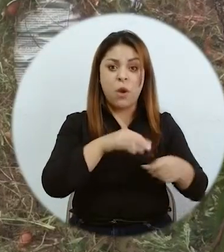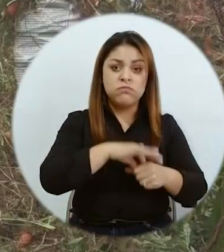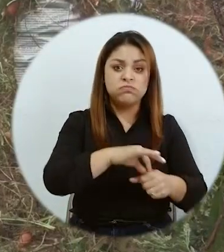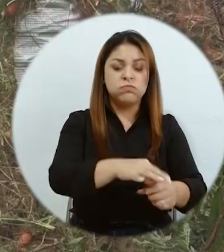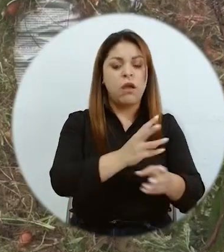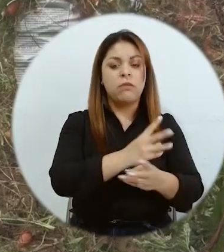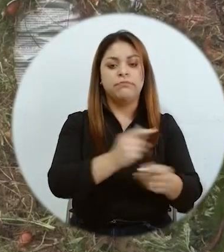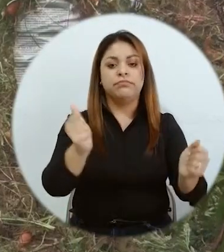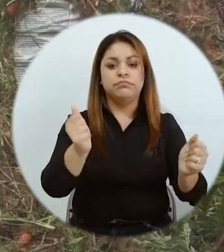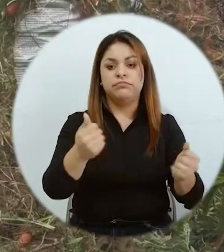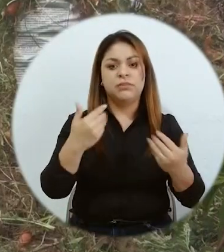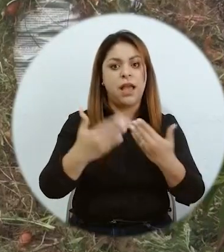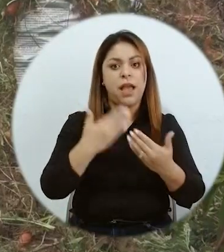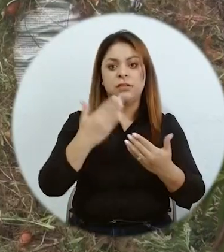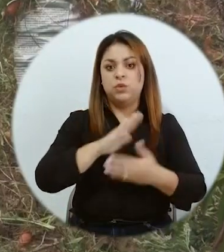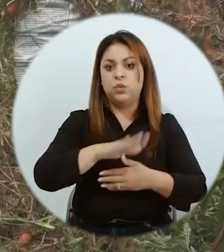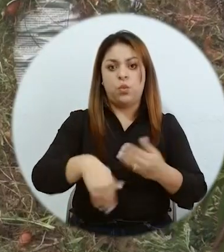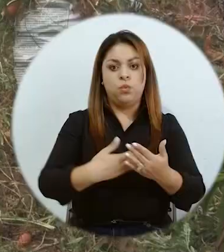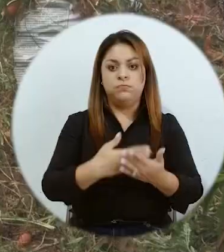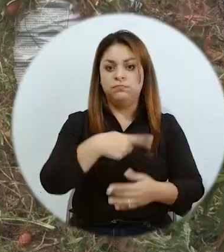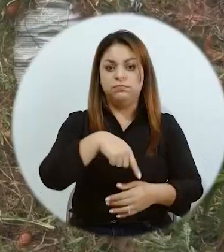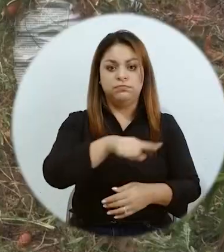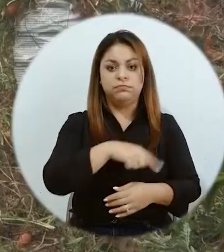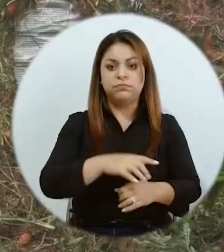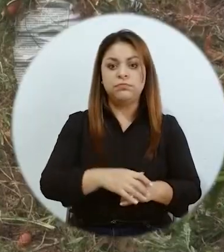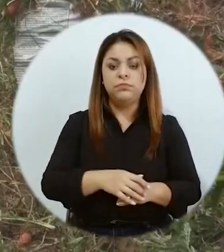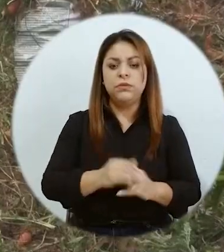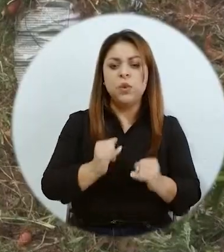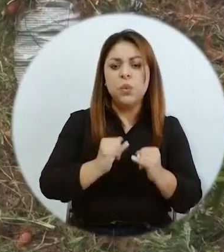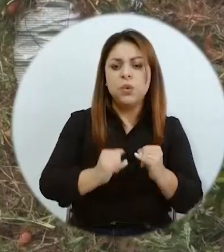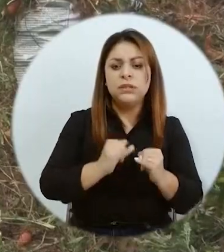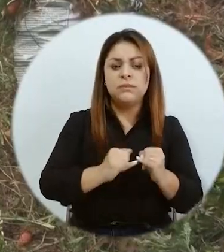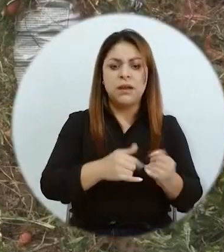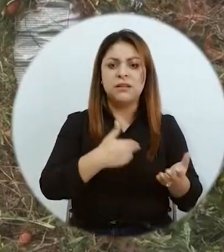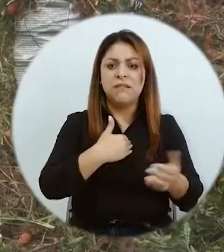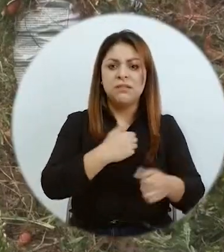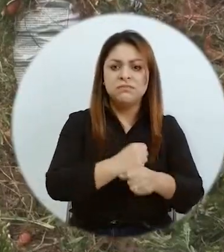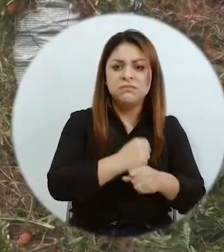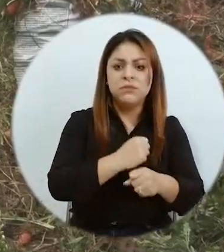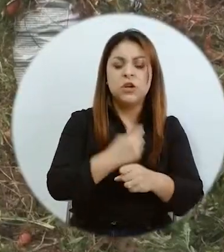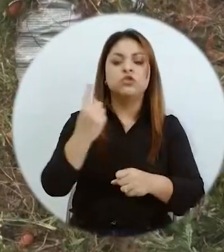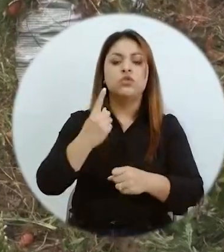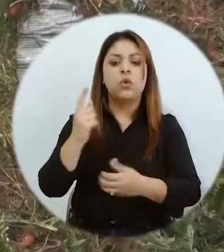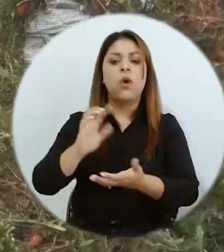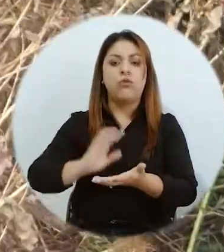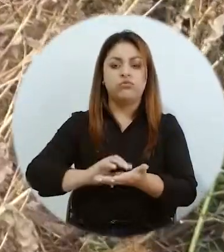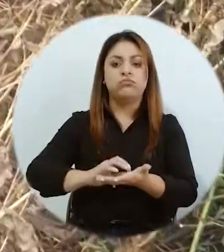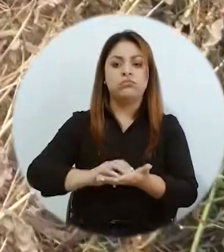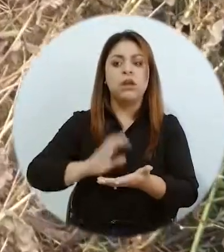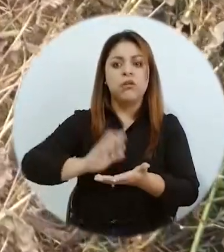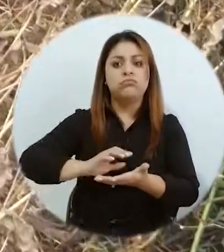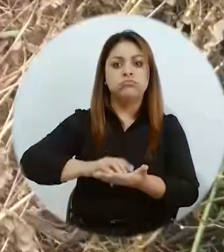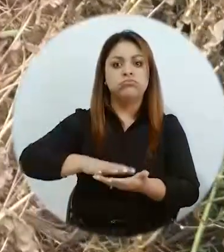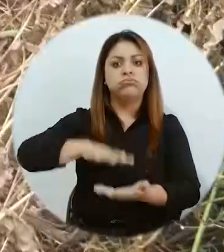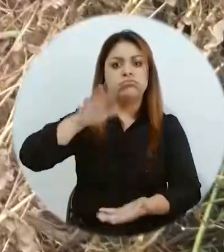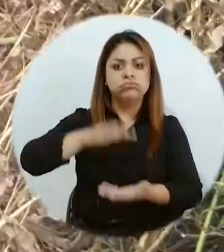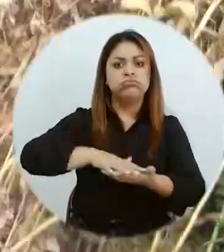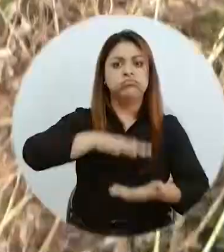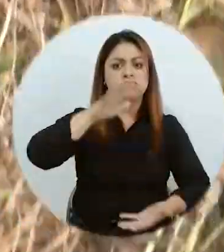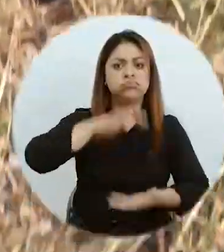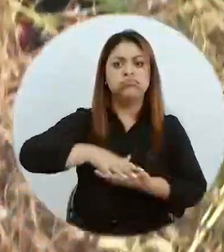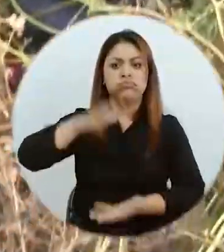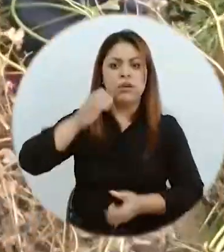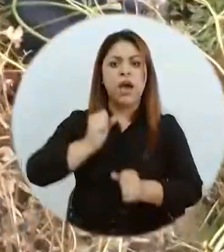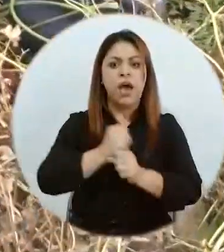Las últimas, digamos, las últimas expresiones de ese campesinado eran los productores de arroz, que estaban abasteciendo una buena parte de la producción